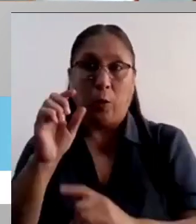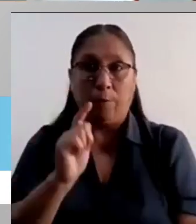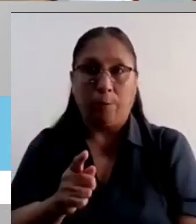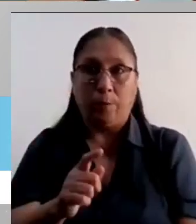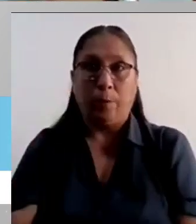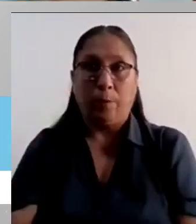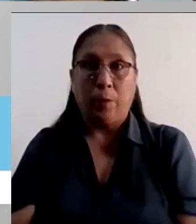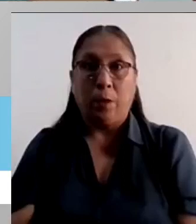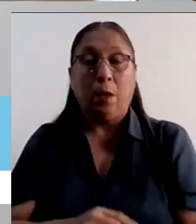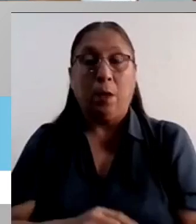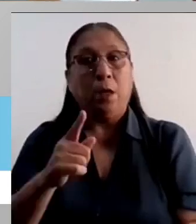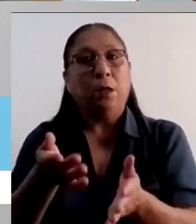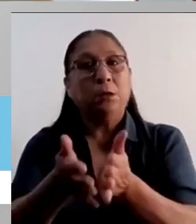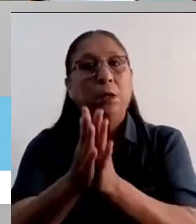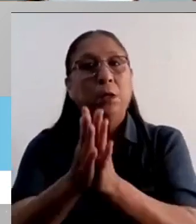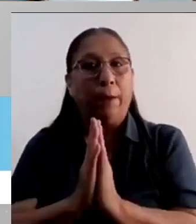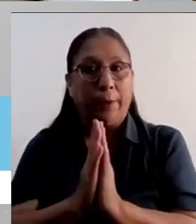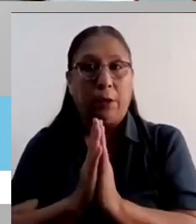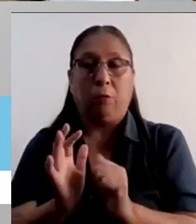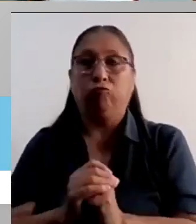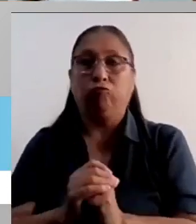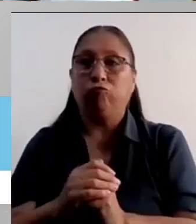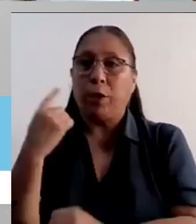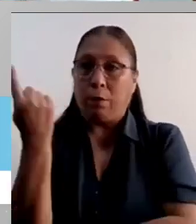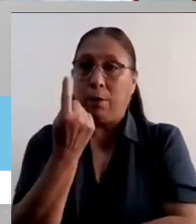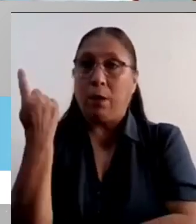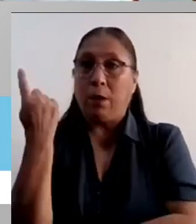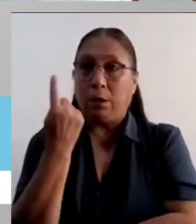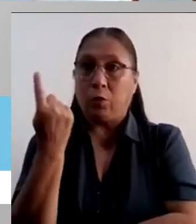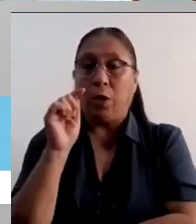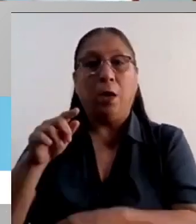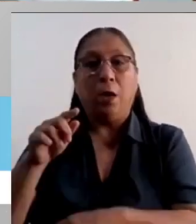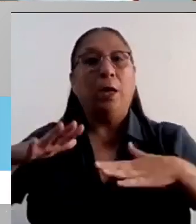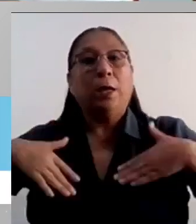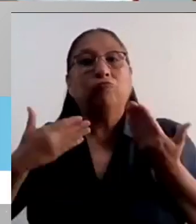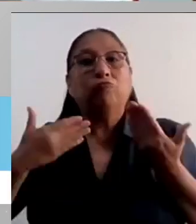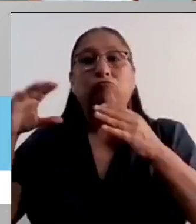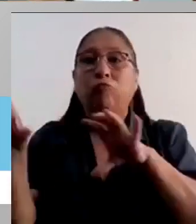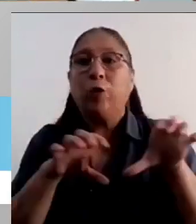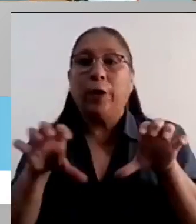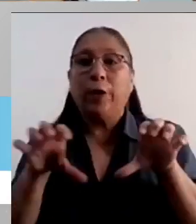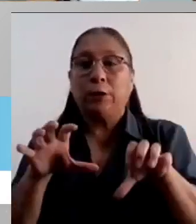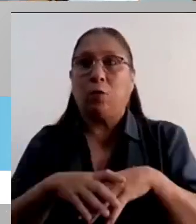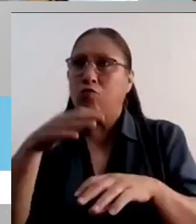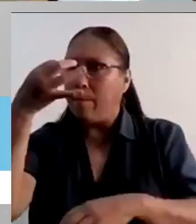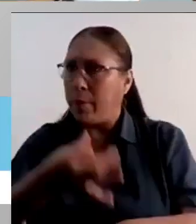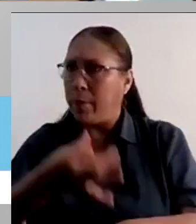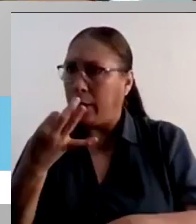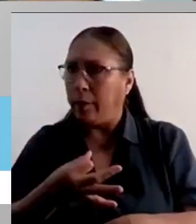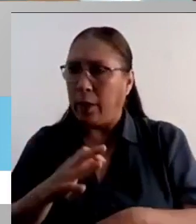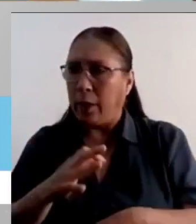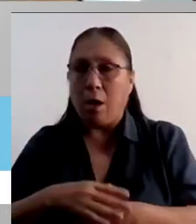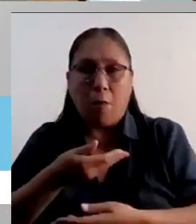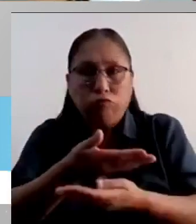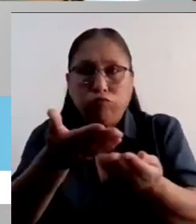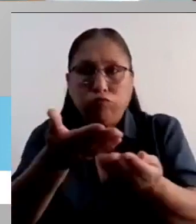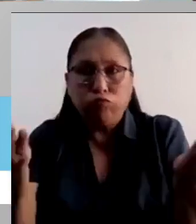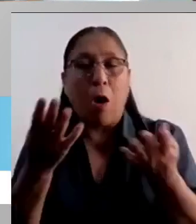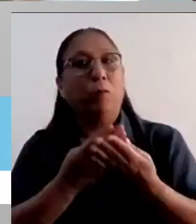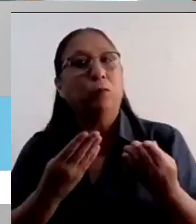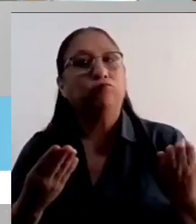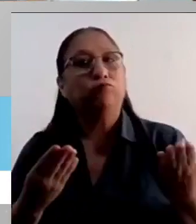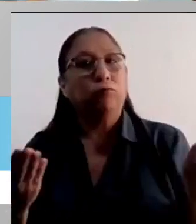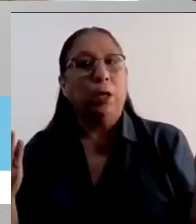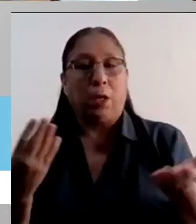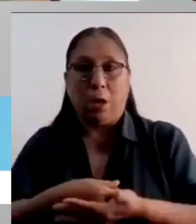Asimismo, se ha solicitado a nivel nacional que se pueda realizar una oportuna y suficiente distribución de los